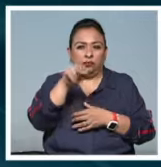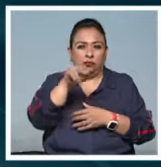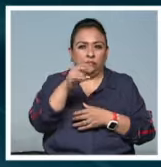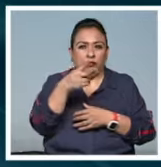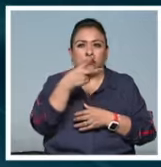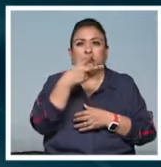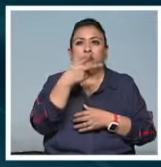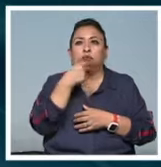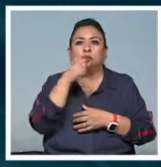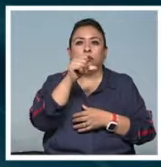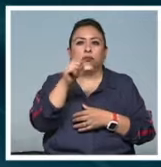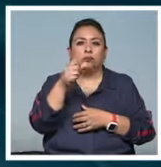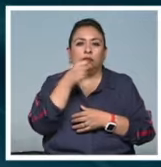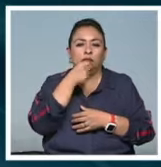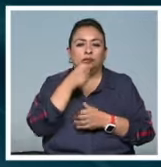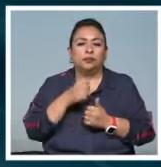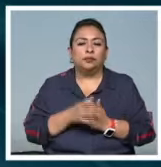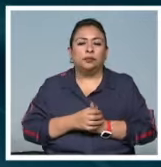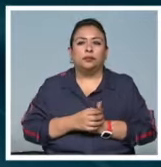Noticias 22, Alberto Aranda.